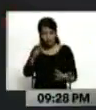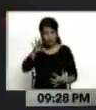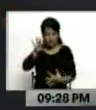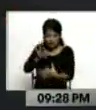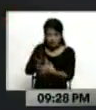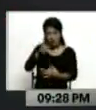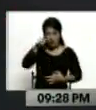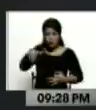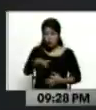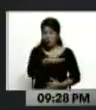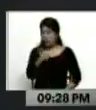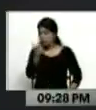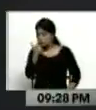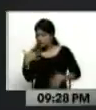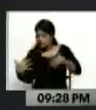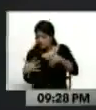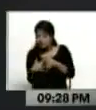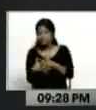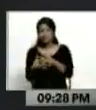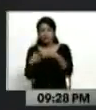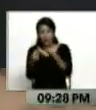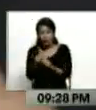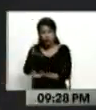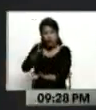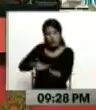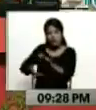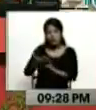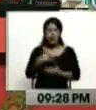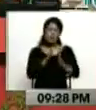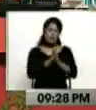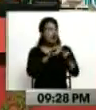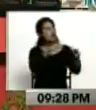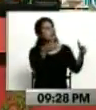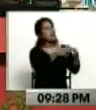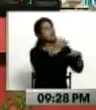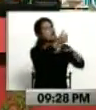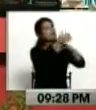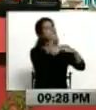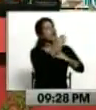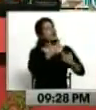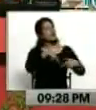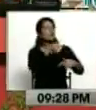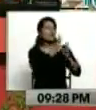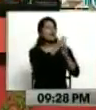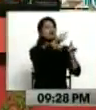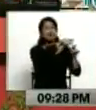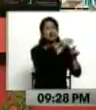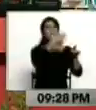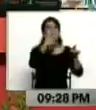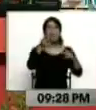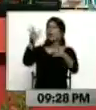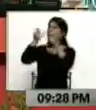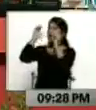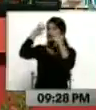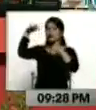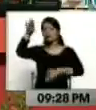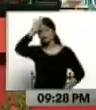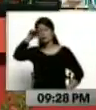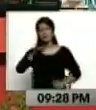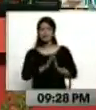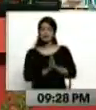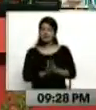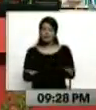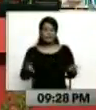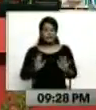no es la burguesía señor laqua eclesiástica escuchen al papá Francisco aunque sea una vez no voy a seguir hablando de ellos porque